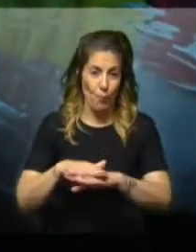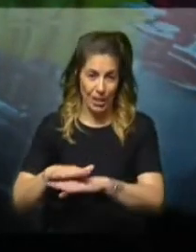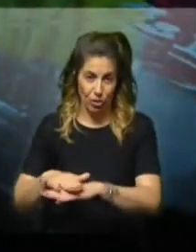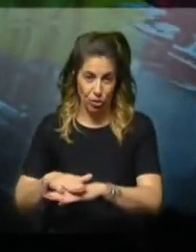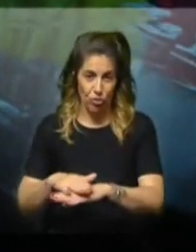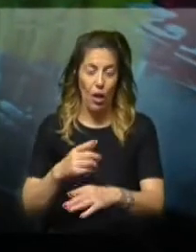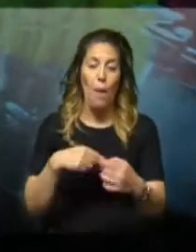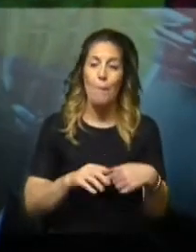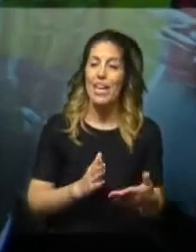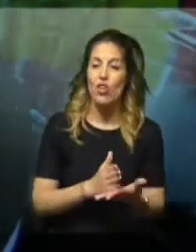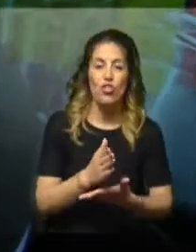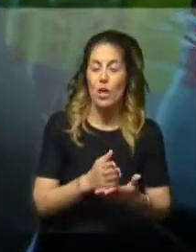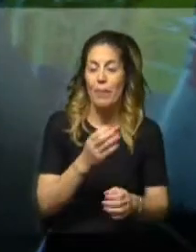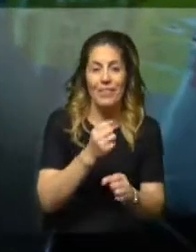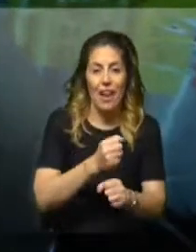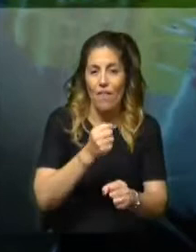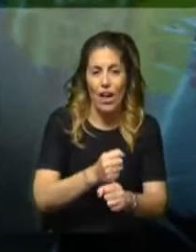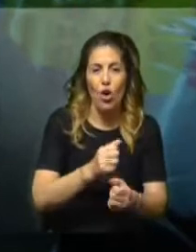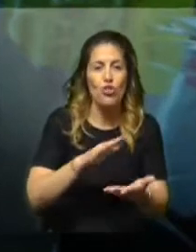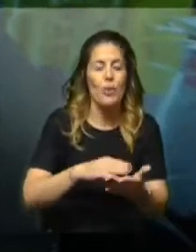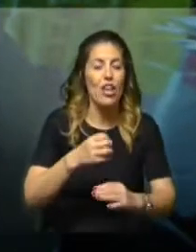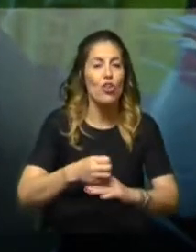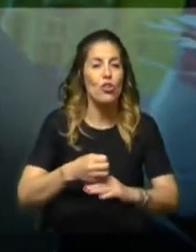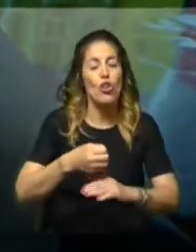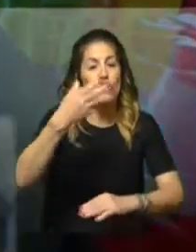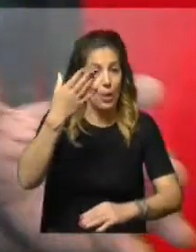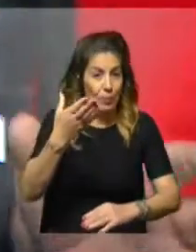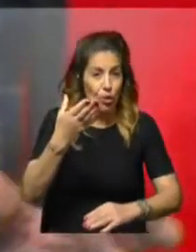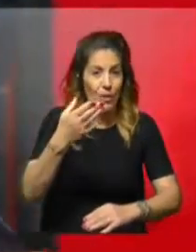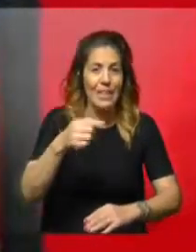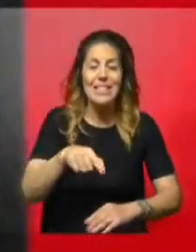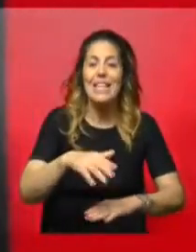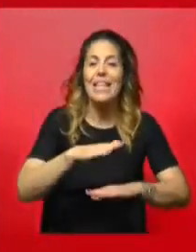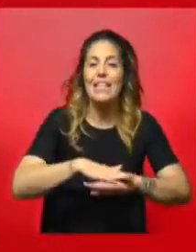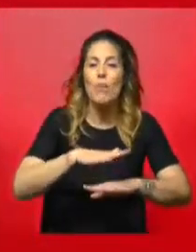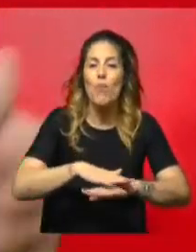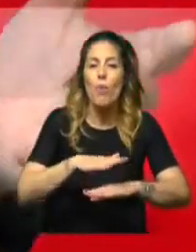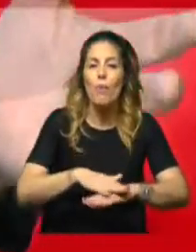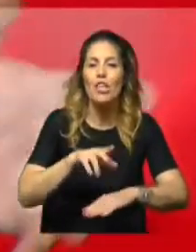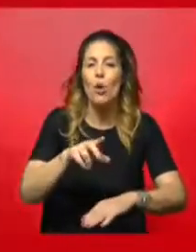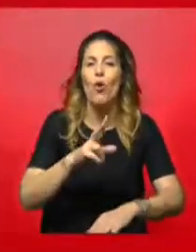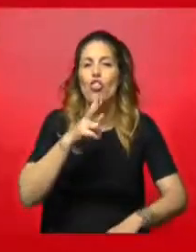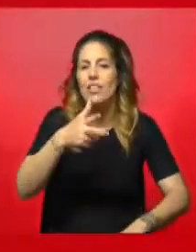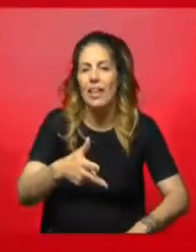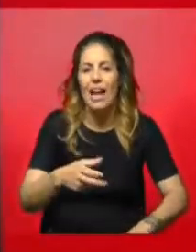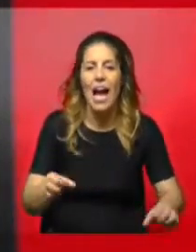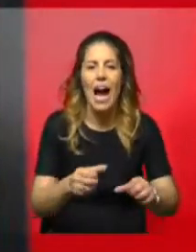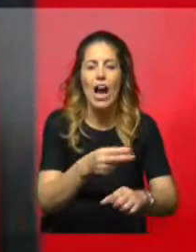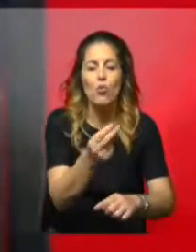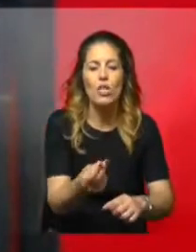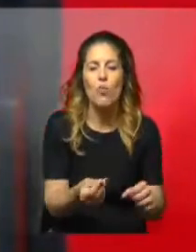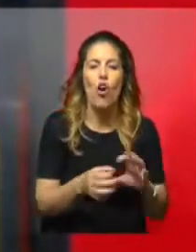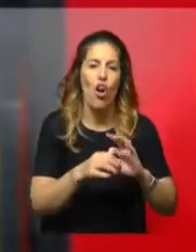siempre trabajo sobre sobre el concepto si acá en este momento Ricardo dijera Bueno hoy vamos hagan un dibujo libre